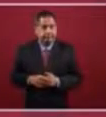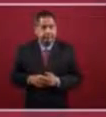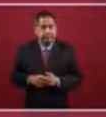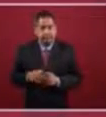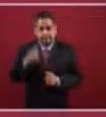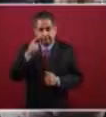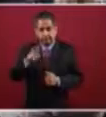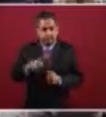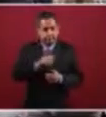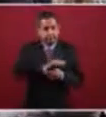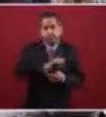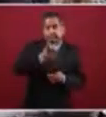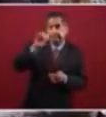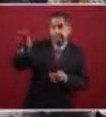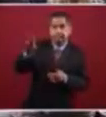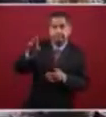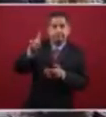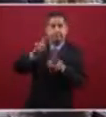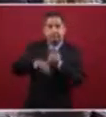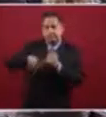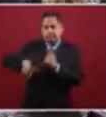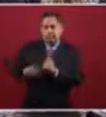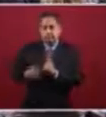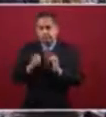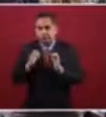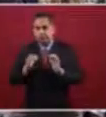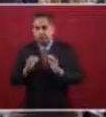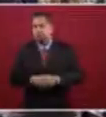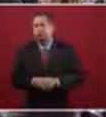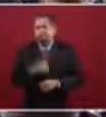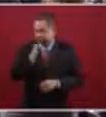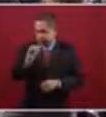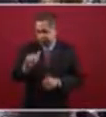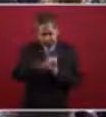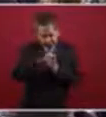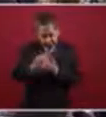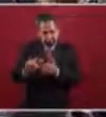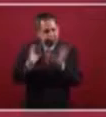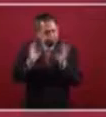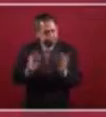un paraíso fiscal. No. Y